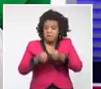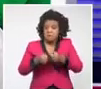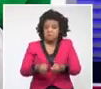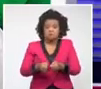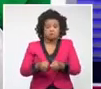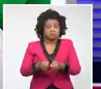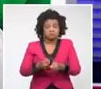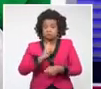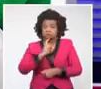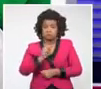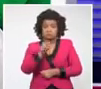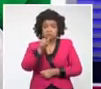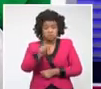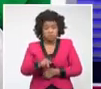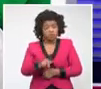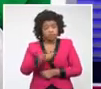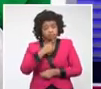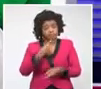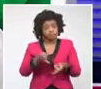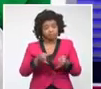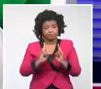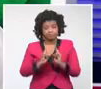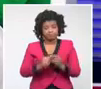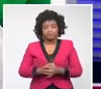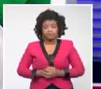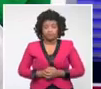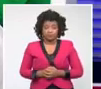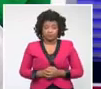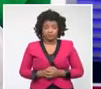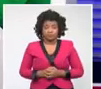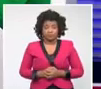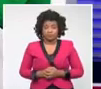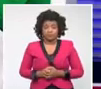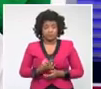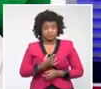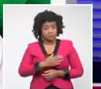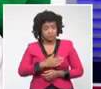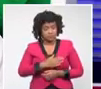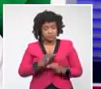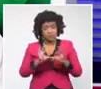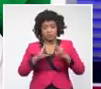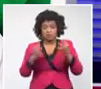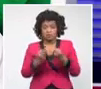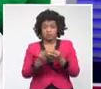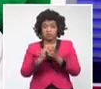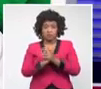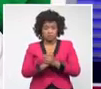no obstante las maniobras que se aplicaron. Nuestras condolencias a familiares y amistades.